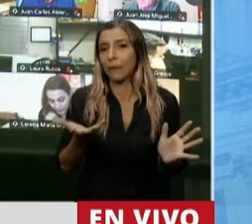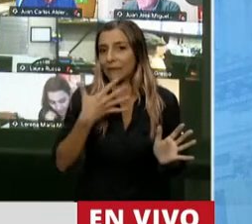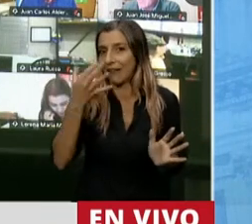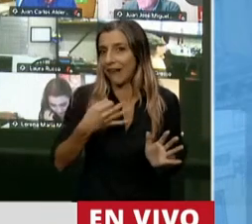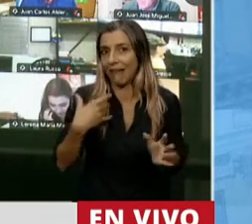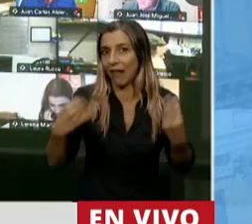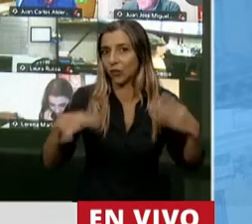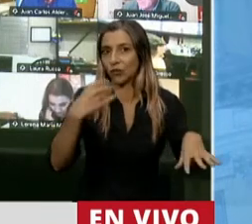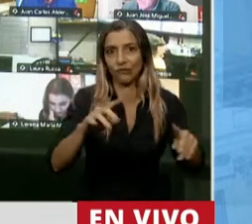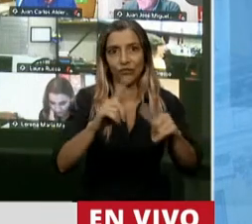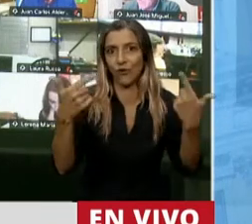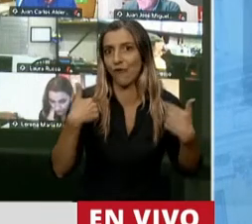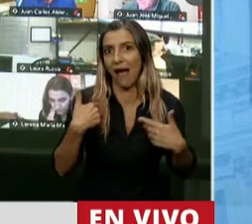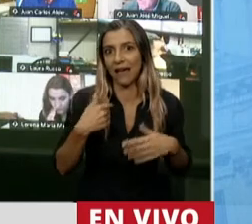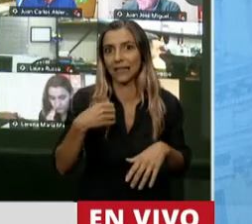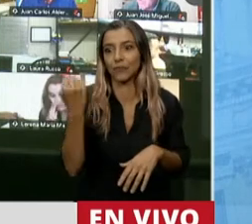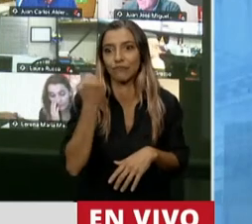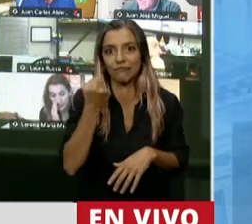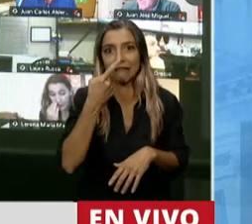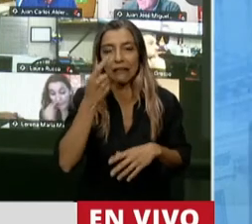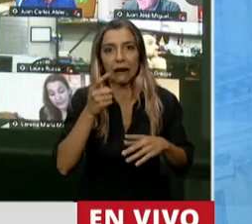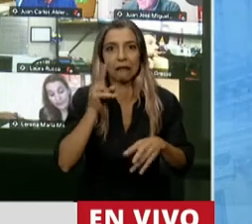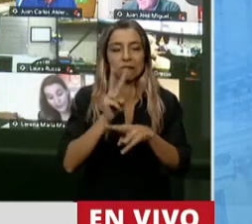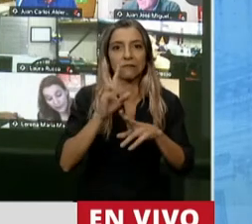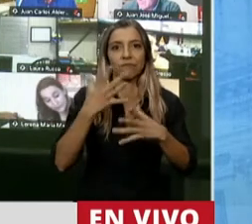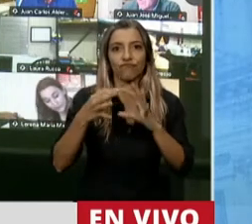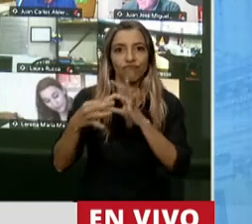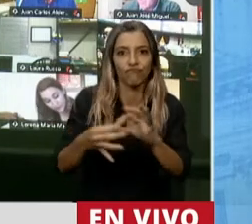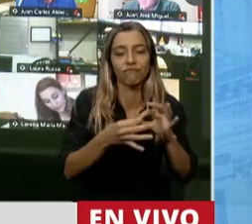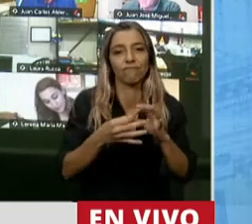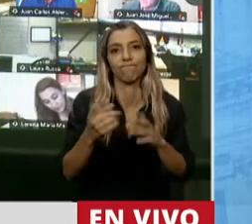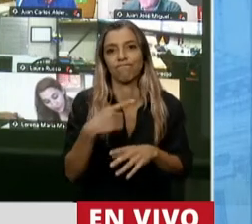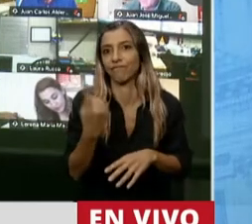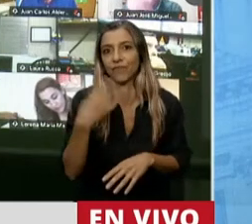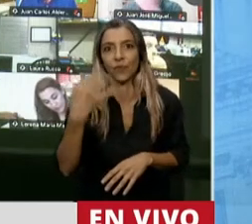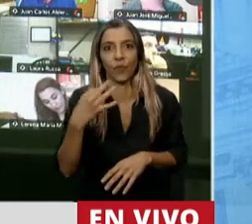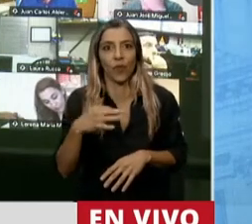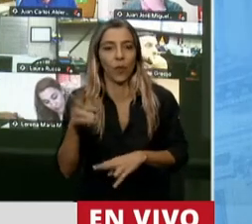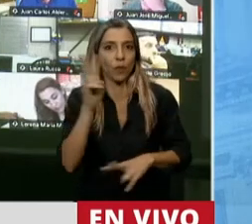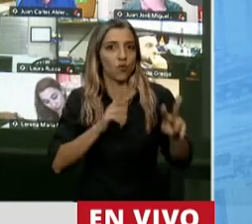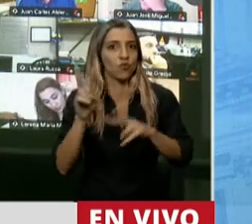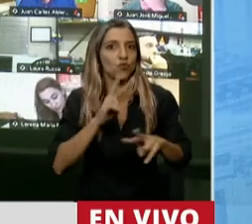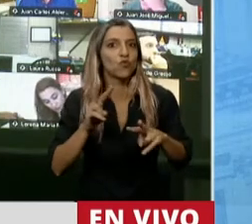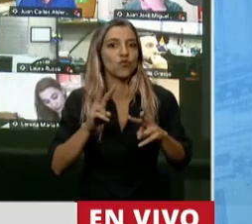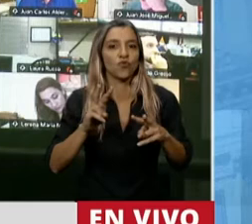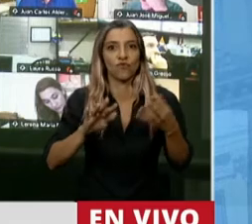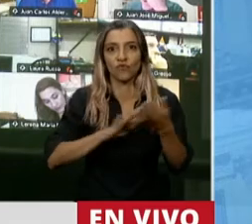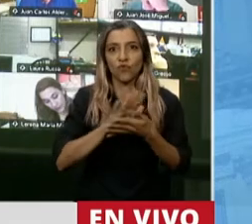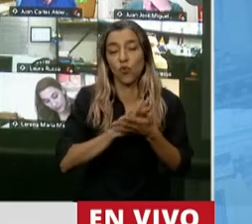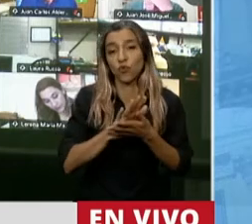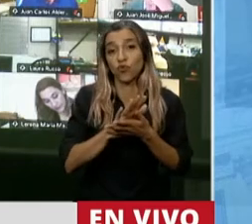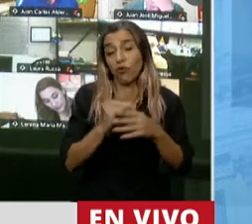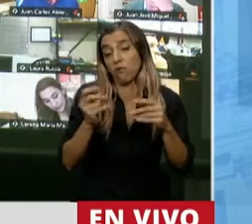y solamente con determinadas cosas declamativas podríamos ir hacia resolver estos conflictos